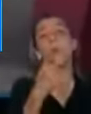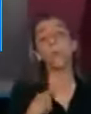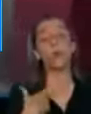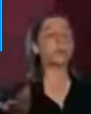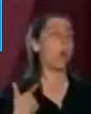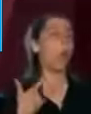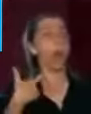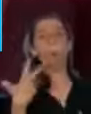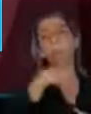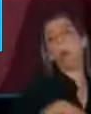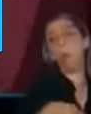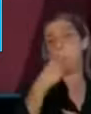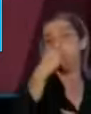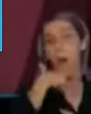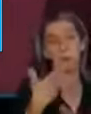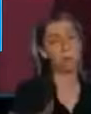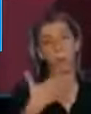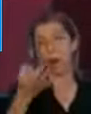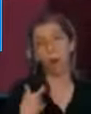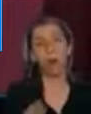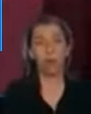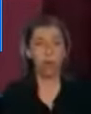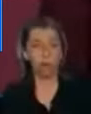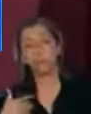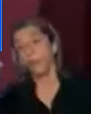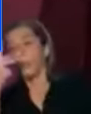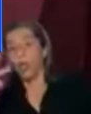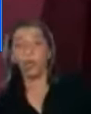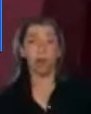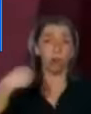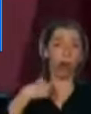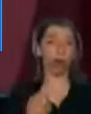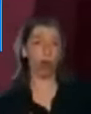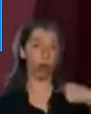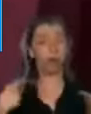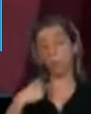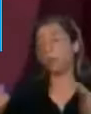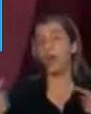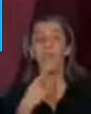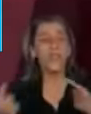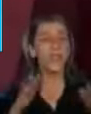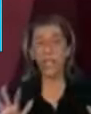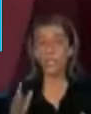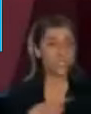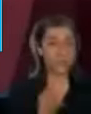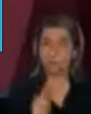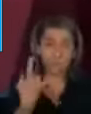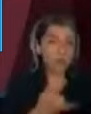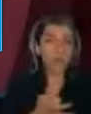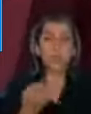Bullrich sean los que van al balotaje, digo, creo que hay un gran pool electoral que se sentó con dudas y que va a tomar